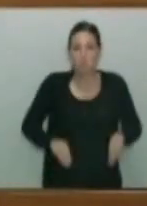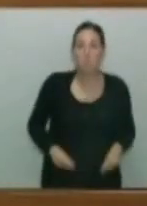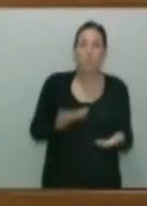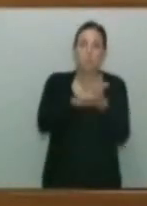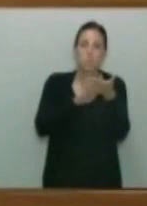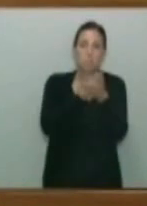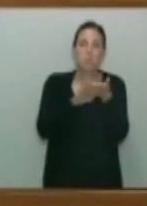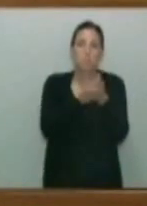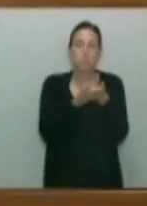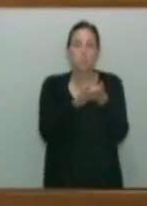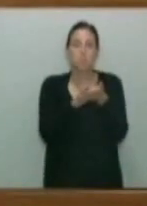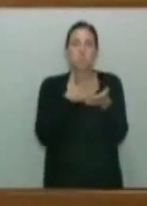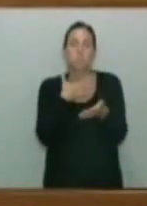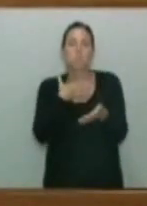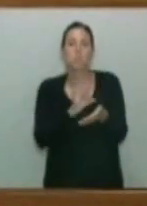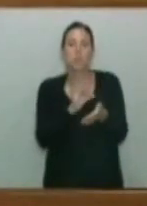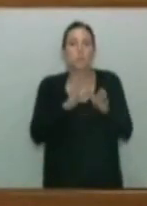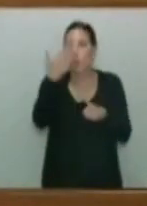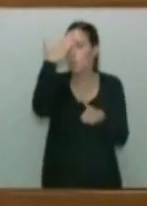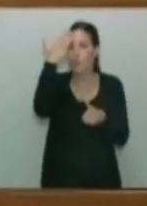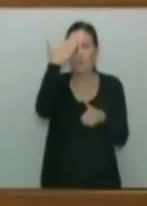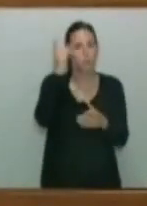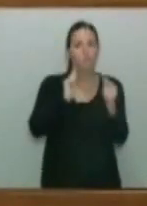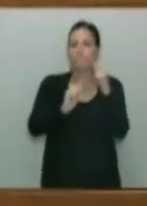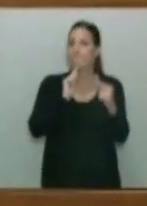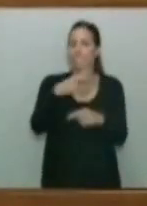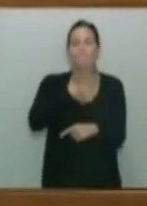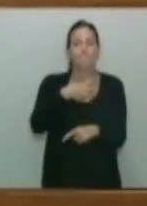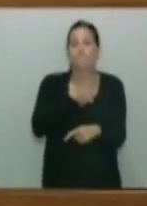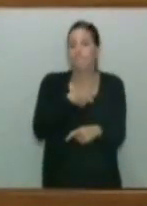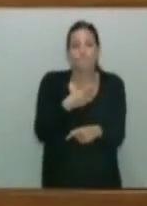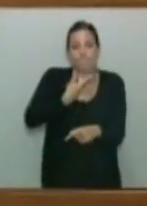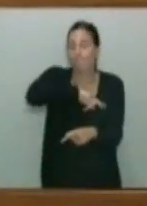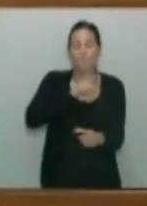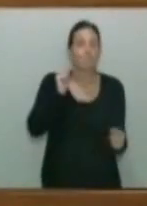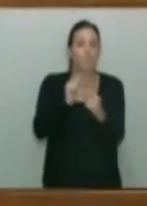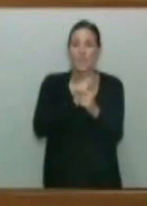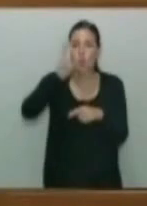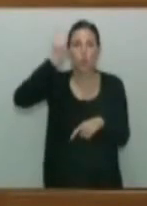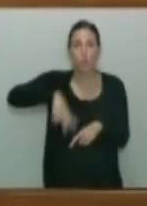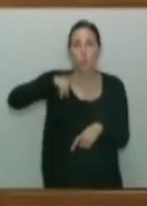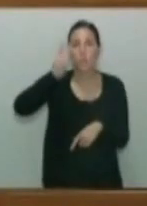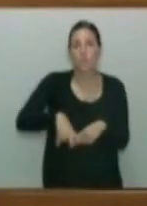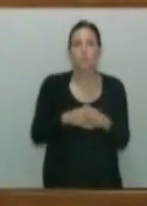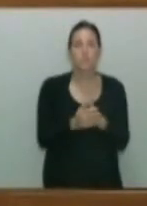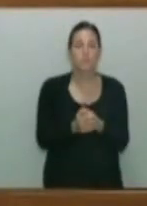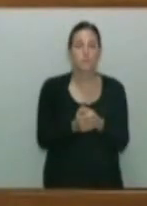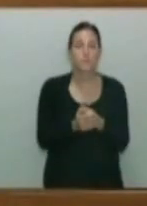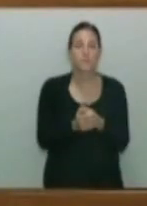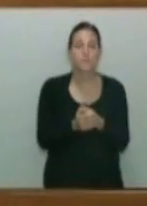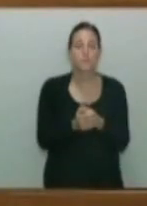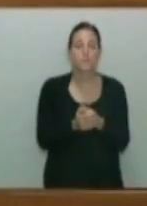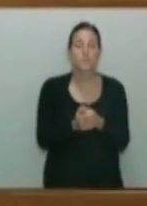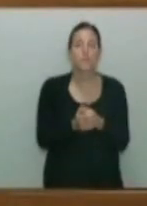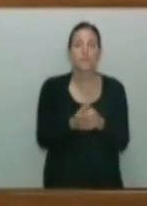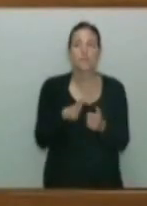para este partido son absolutamente innegociables y los que les he dicho no los vamos a negociar en ningún caso. Si a pesar de,